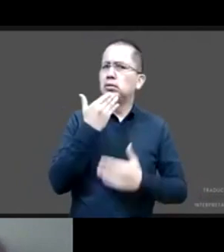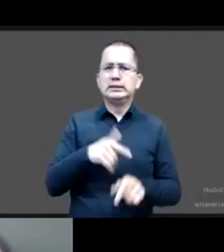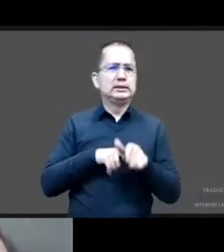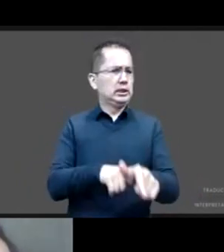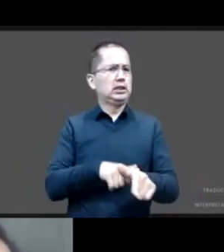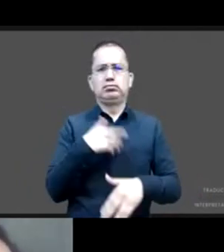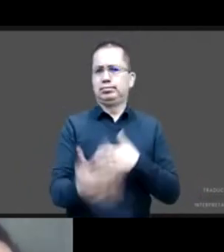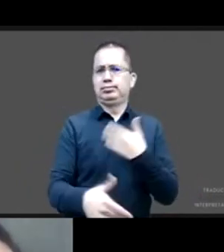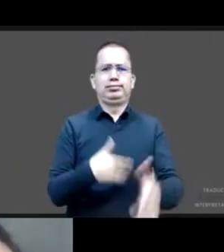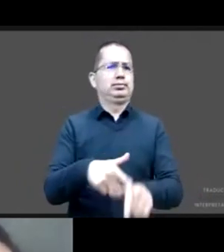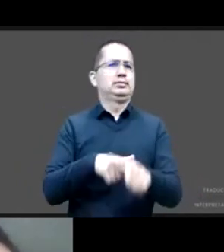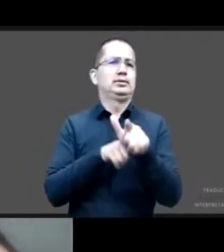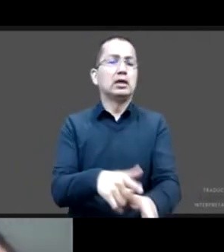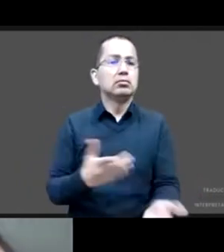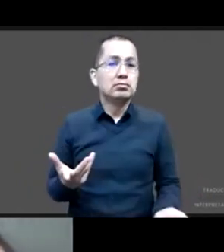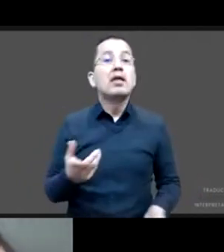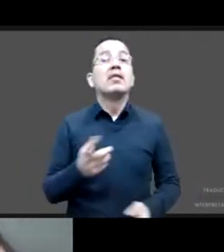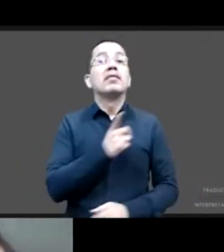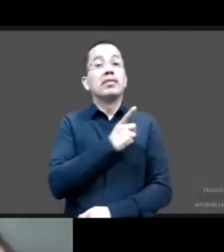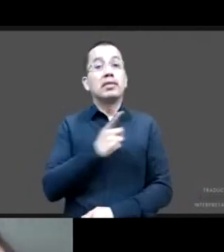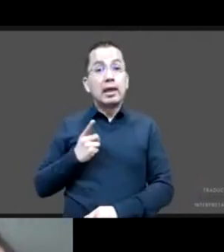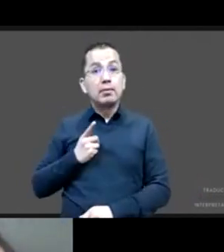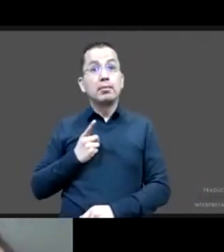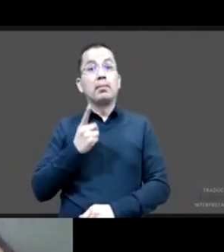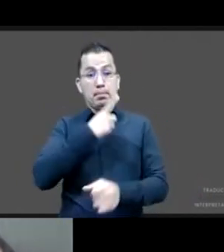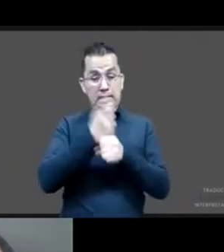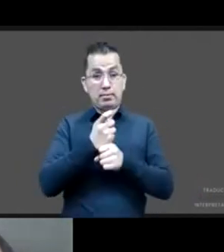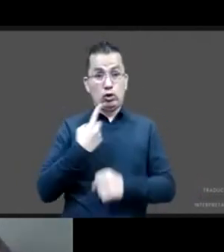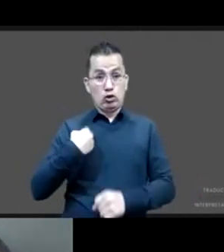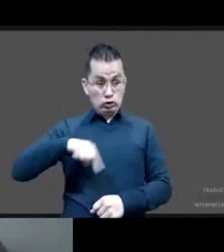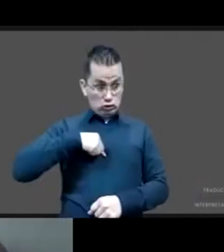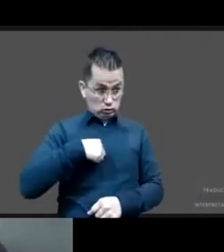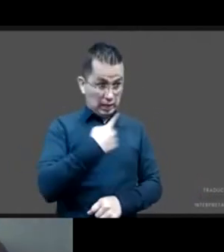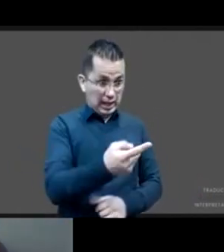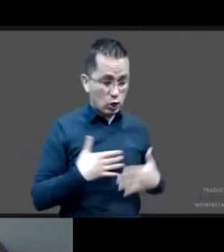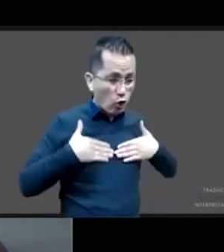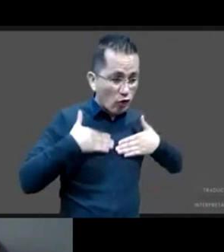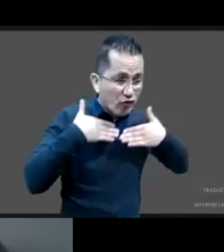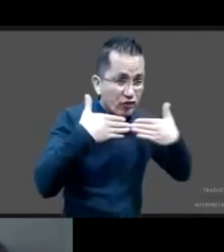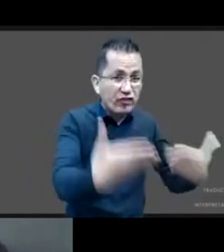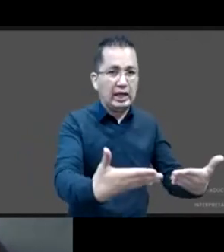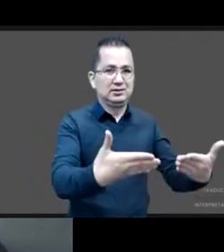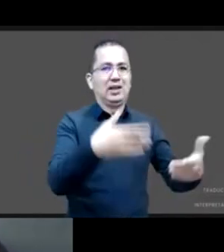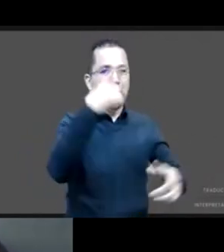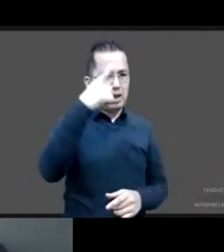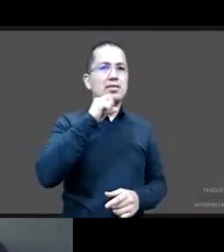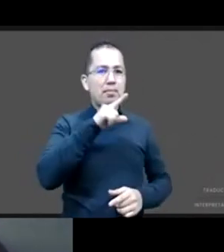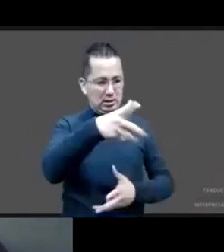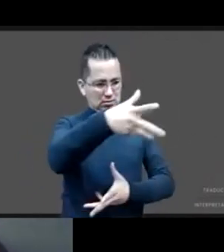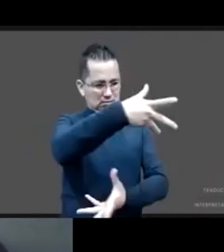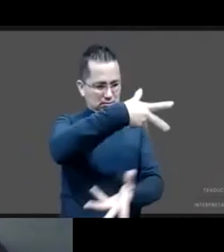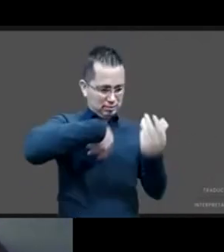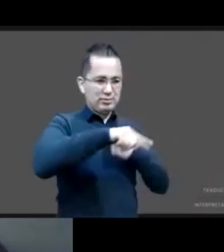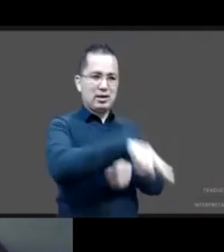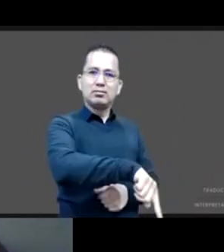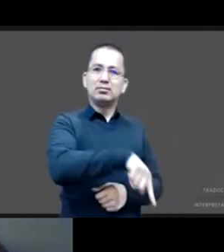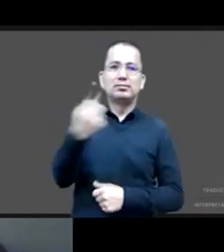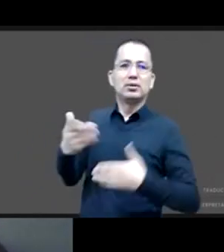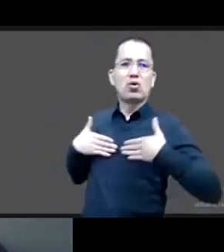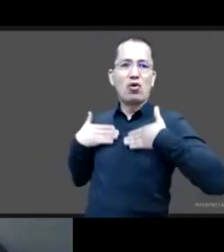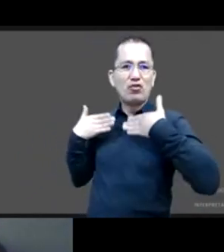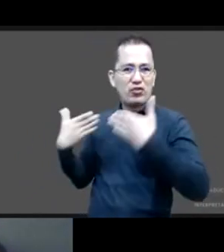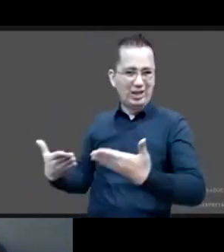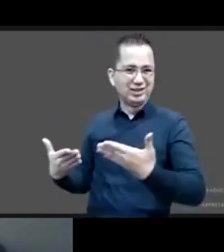sí hay que recuperar la confianza de los jóvenes a las instituciones creo que esto es todo un tema los jóvenes han perdido esa